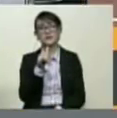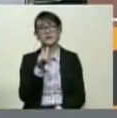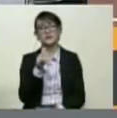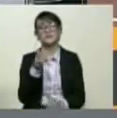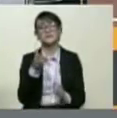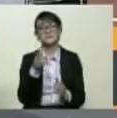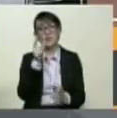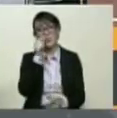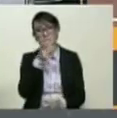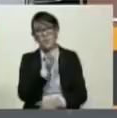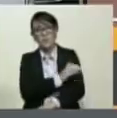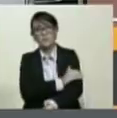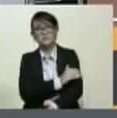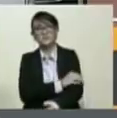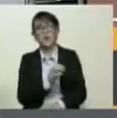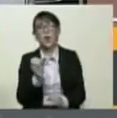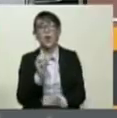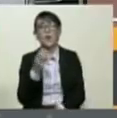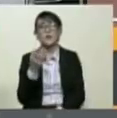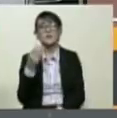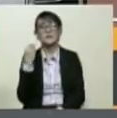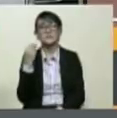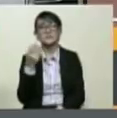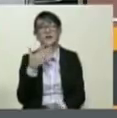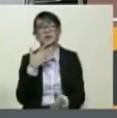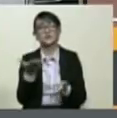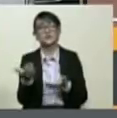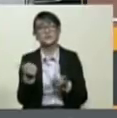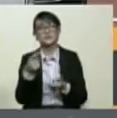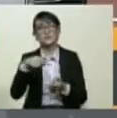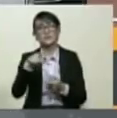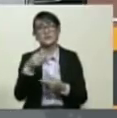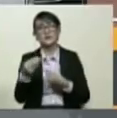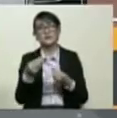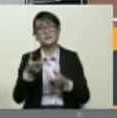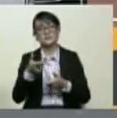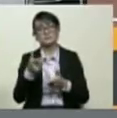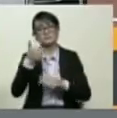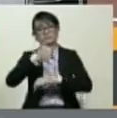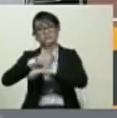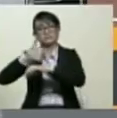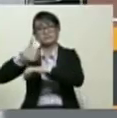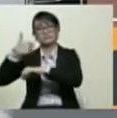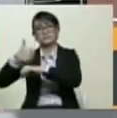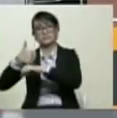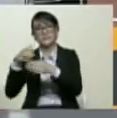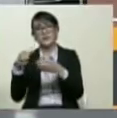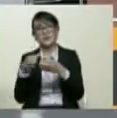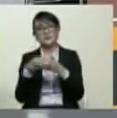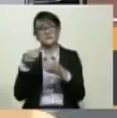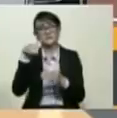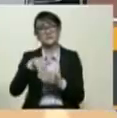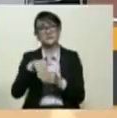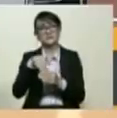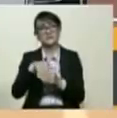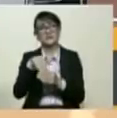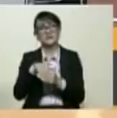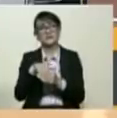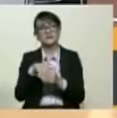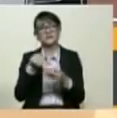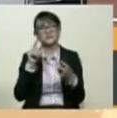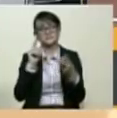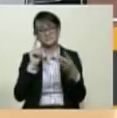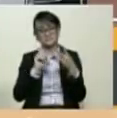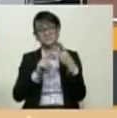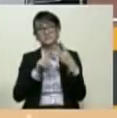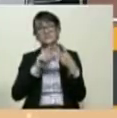Henry Falcón, o de qué versarían estas solicitudes que usted le está haciendo a las autoridades del ente comicial. La otra, una